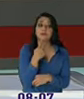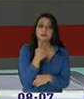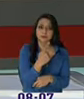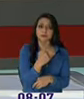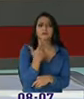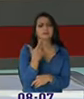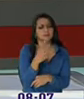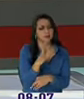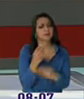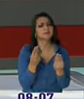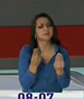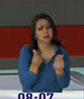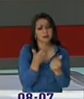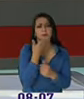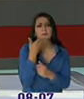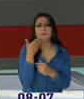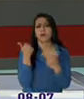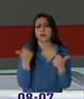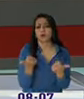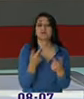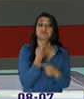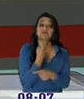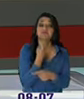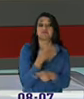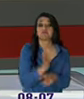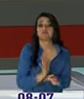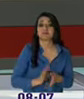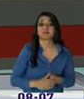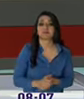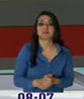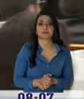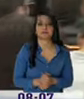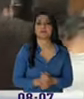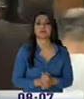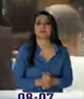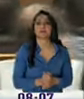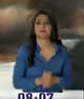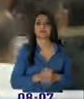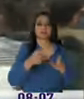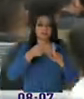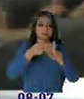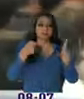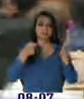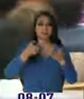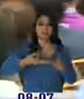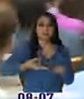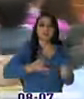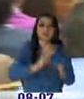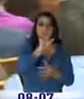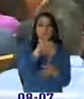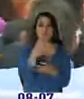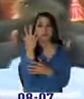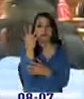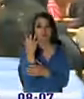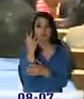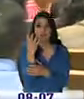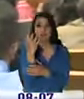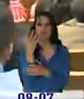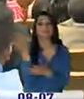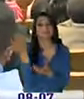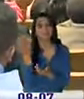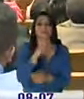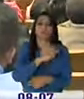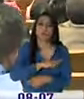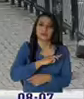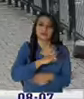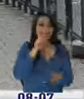ha existido mejoras. Bueno, veamos lo que dice. Desde febrero del 2015, el Cabildo Capitalino acordó con el Gremio del